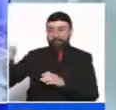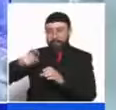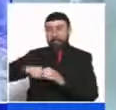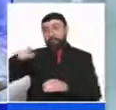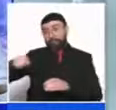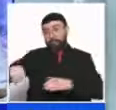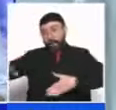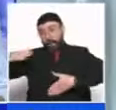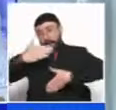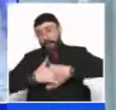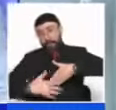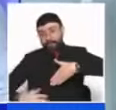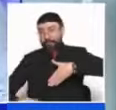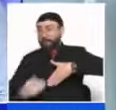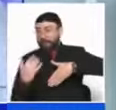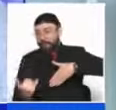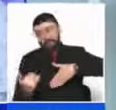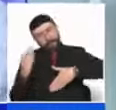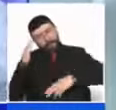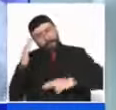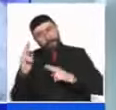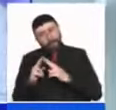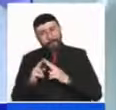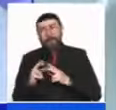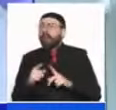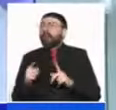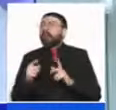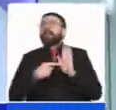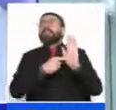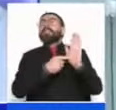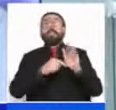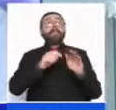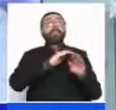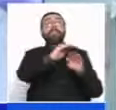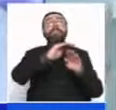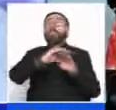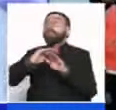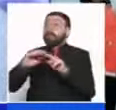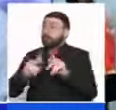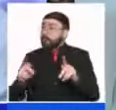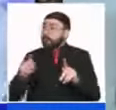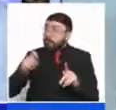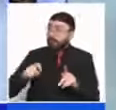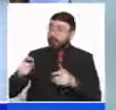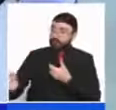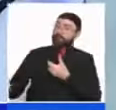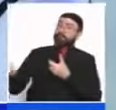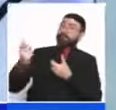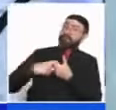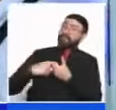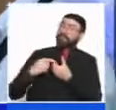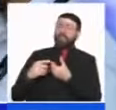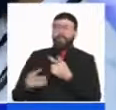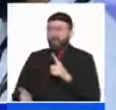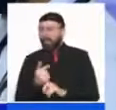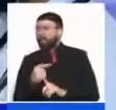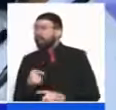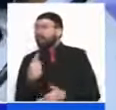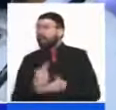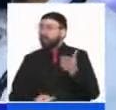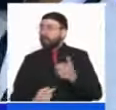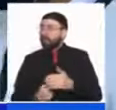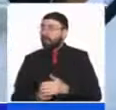también, pero bueno, ¿cómo vamos a decirle a nuestros televidentes que pues se tienen que pegar la pasadita? ¿Qué podemos encontrar en este stand tan bonito?